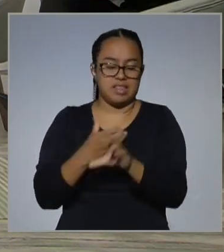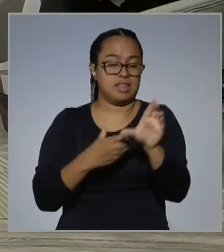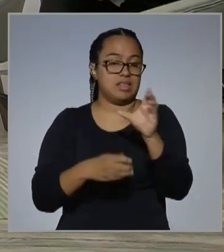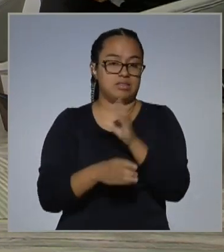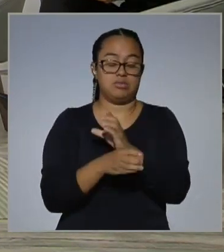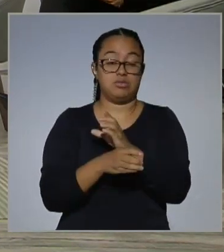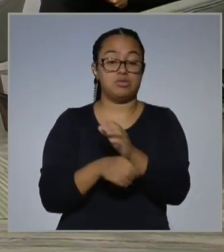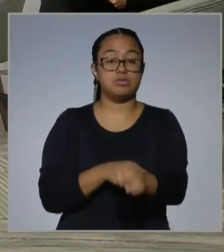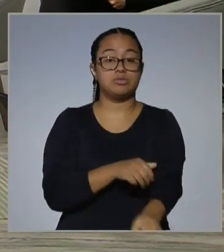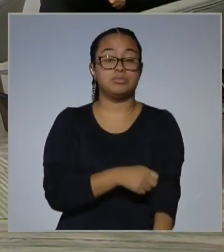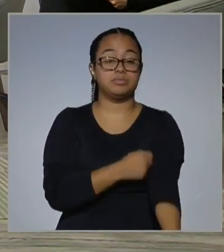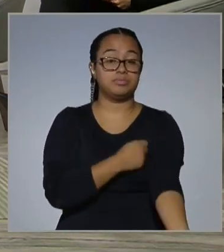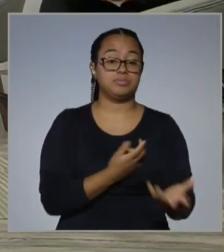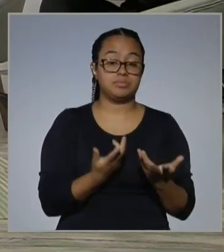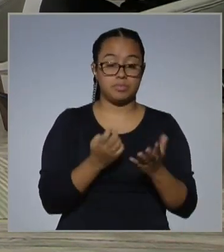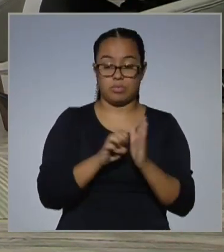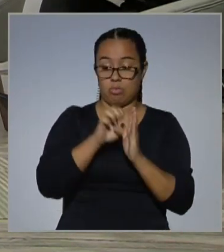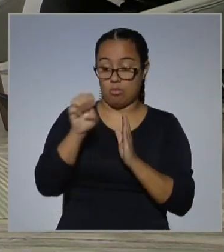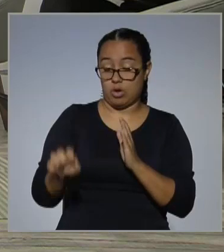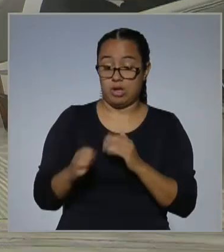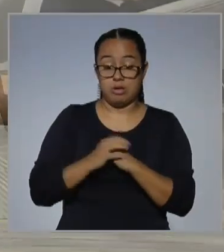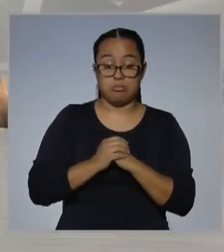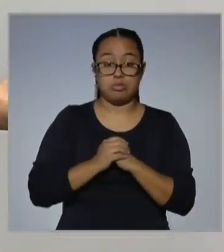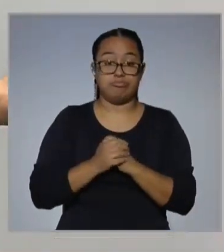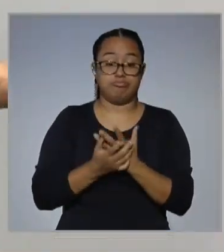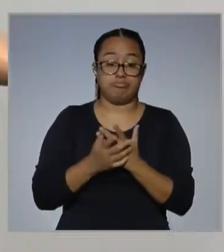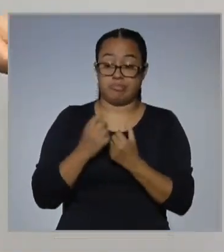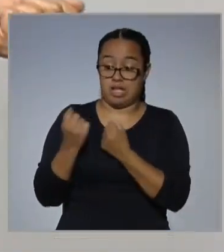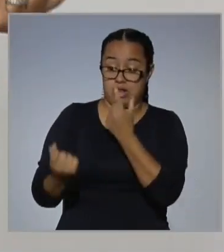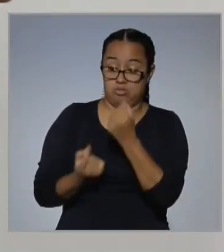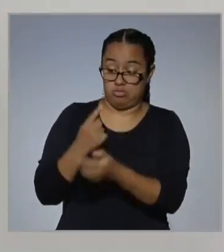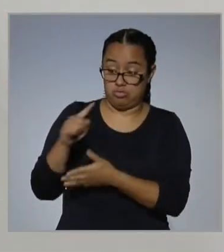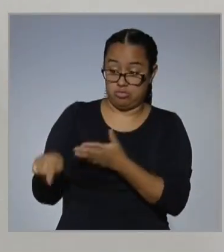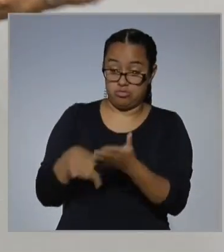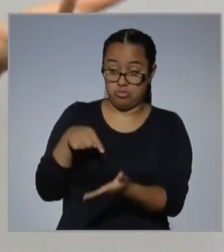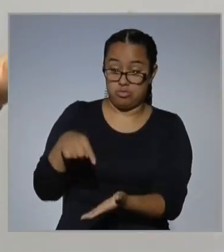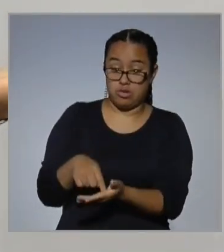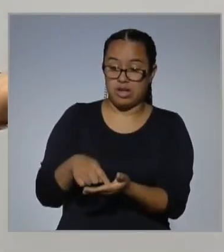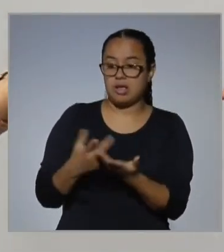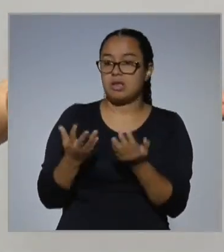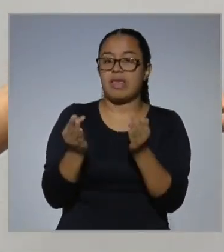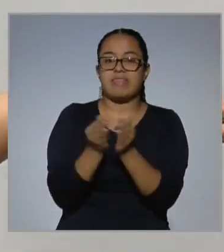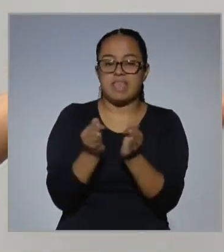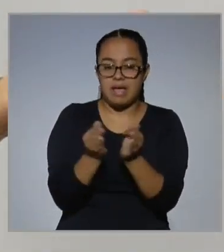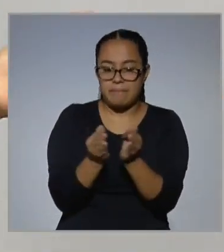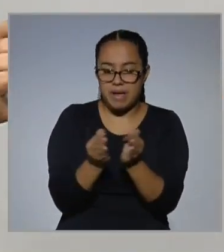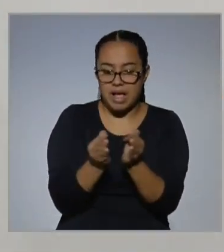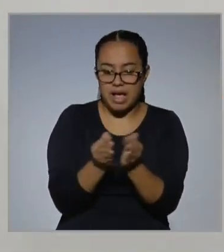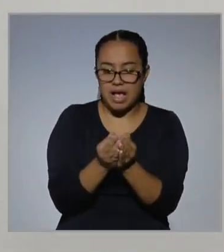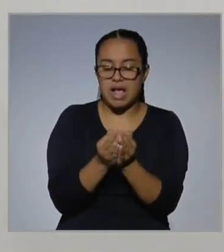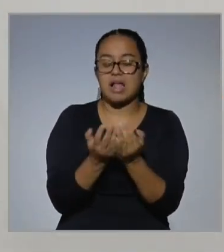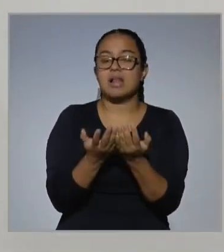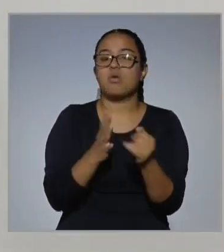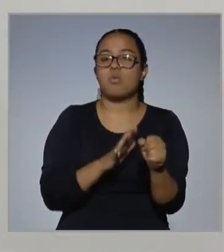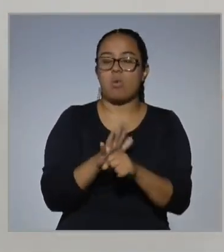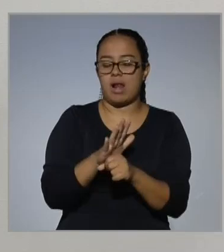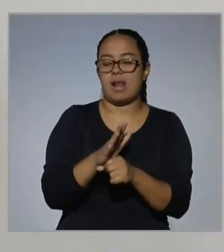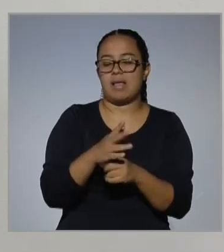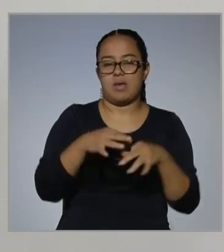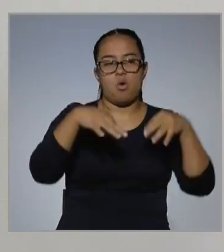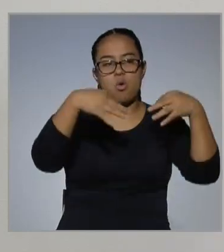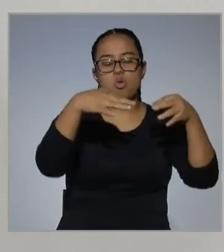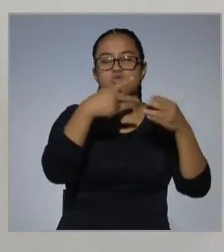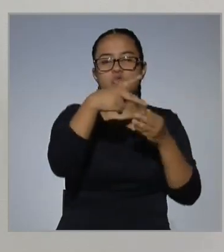diversidad, ¿no? O sea, en unas partes los tamales van a ser de hoja de plátano, en